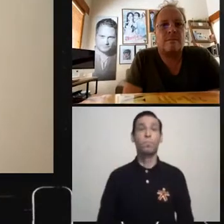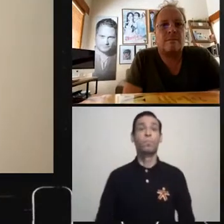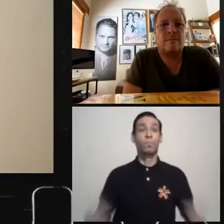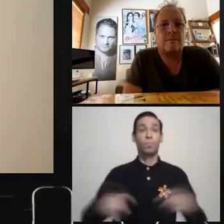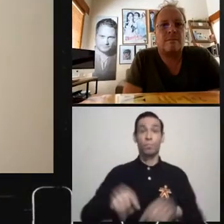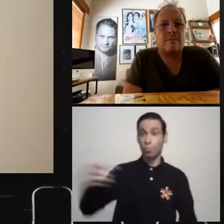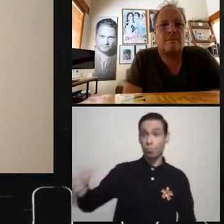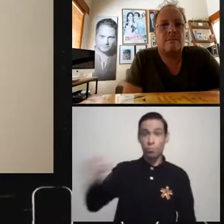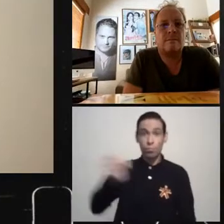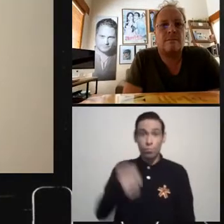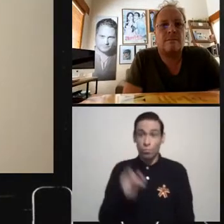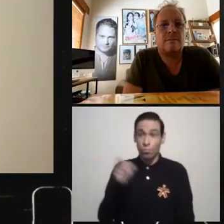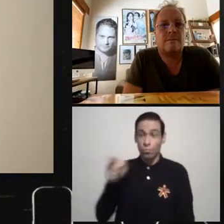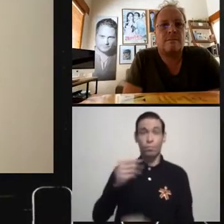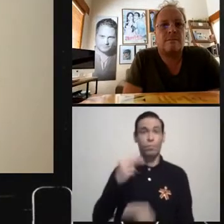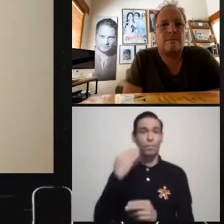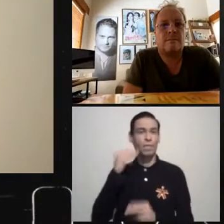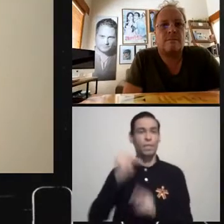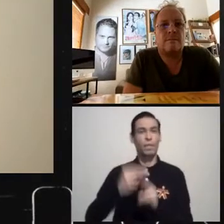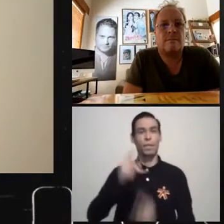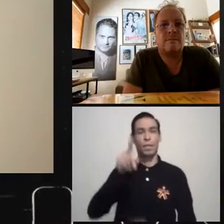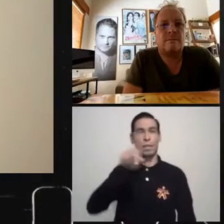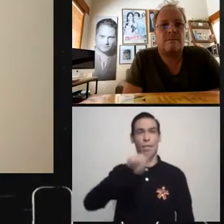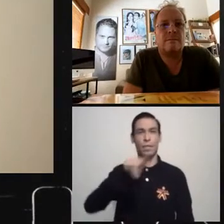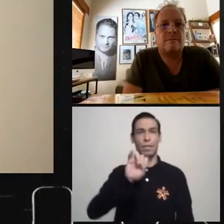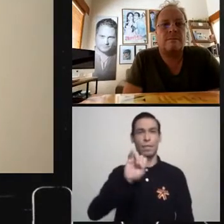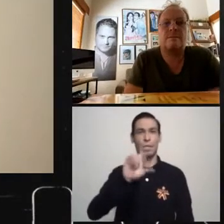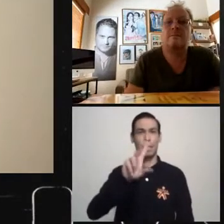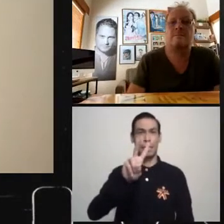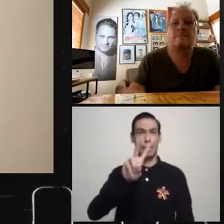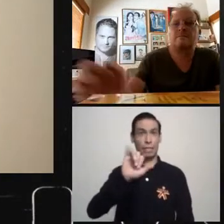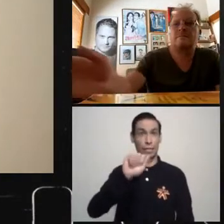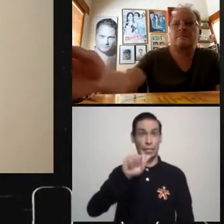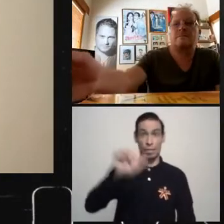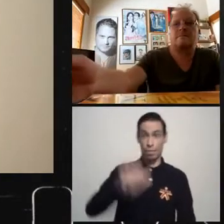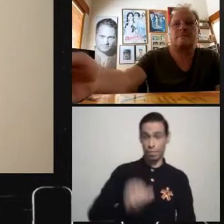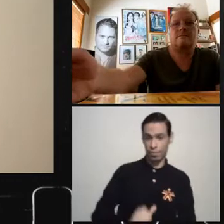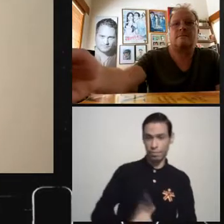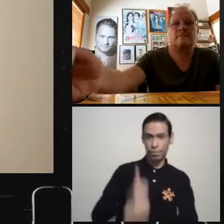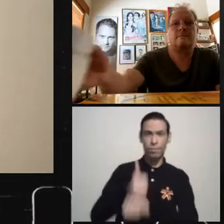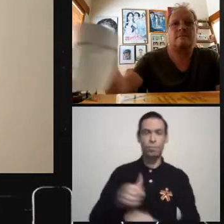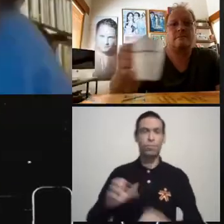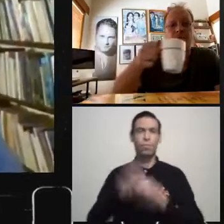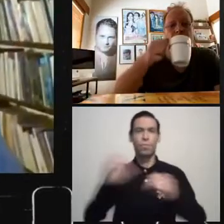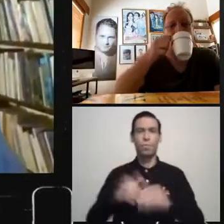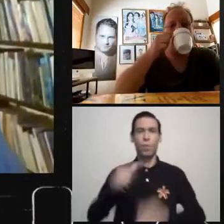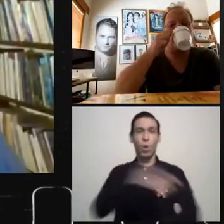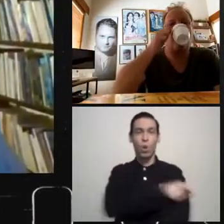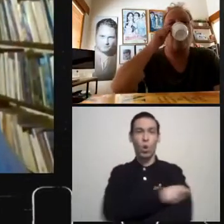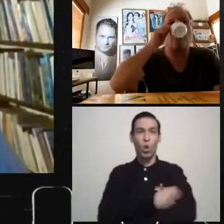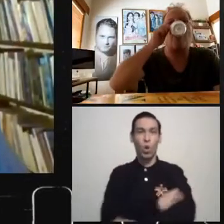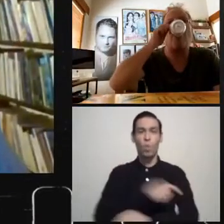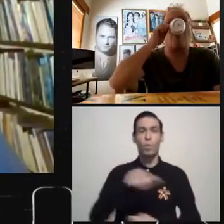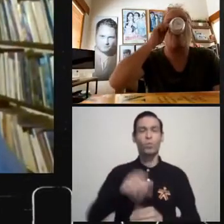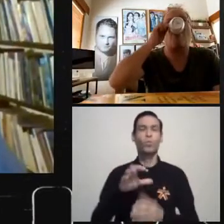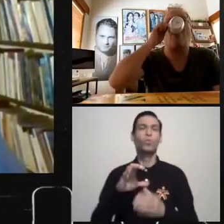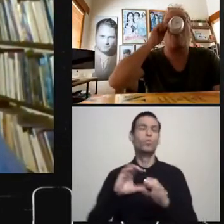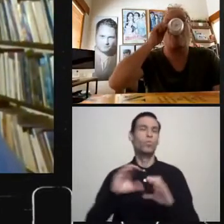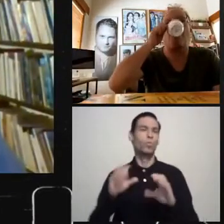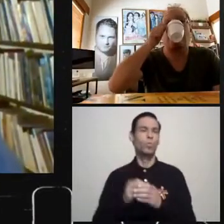Silvia Echeverri, directora de la Comisión Fílmica de Proimágenes Colombia. Adelante, Silvia, y bienvenida. Gracias,